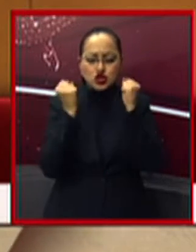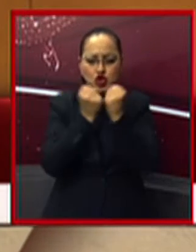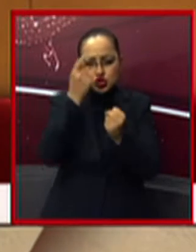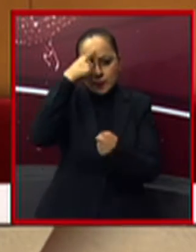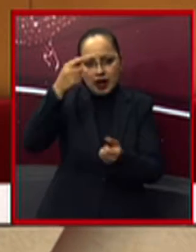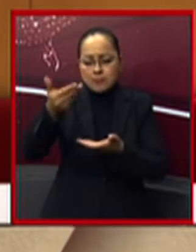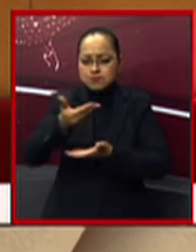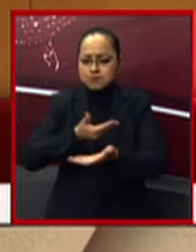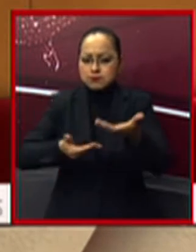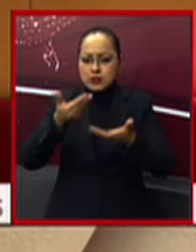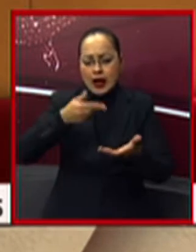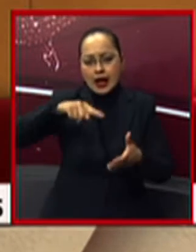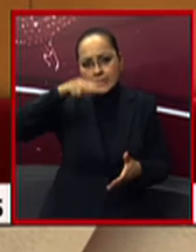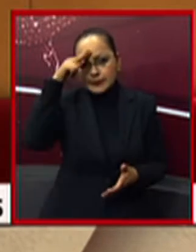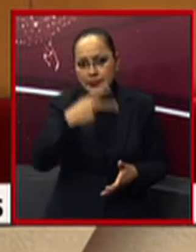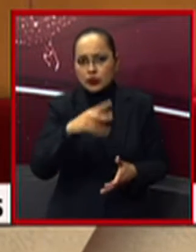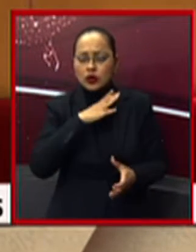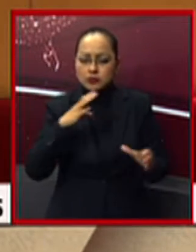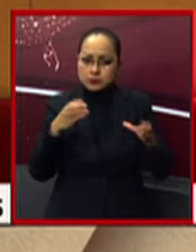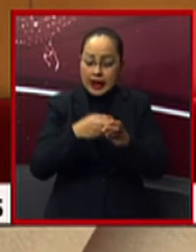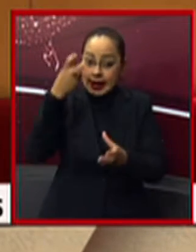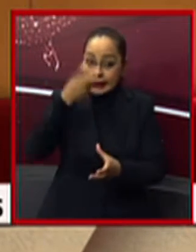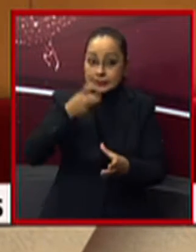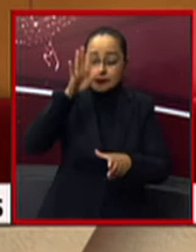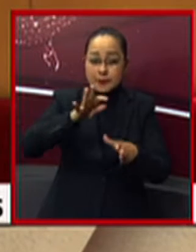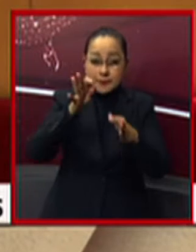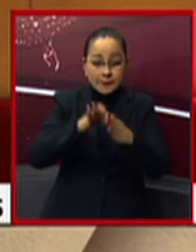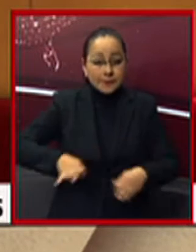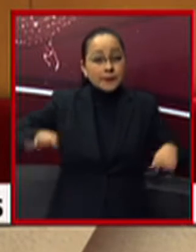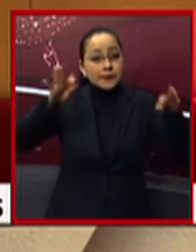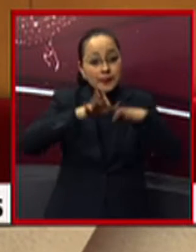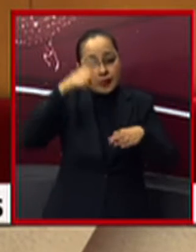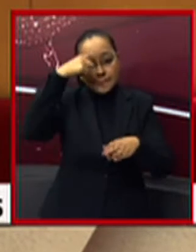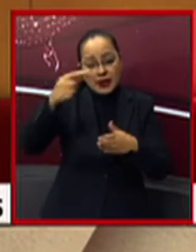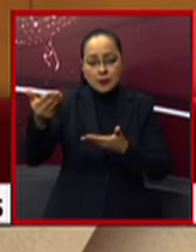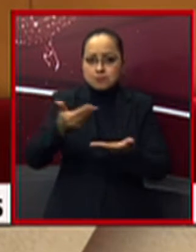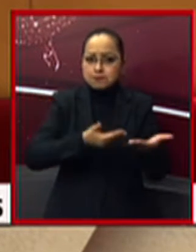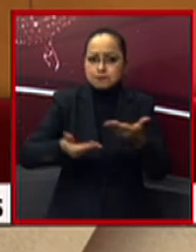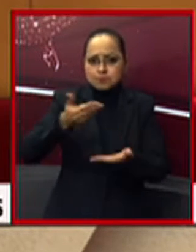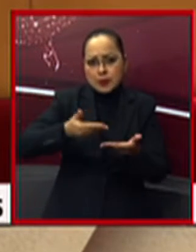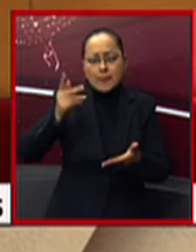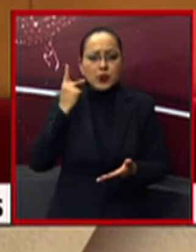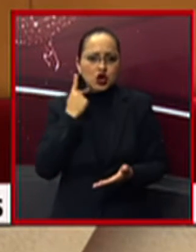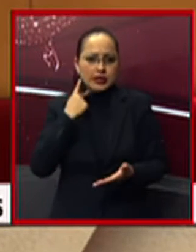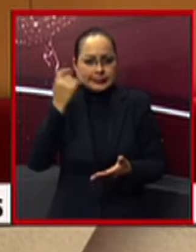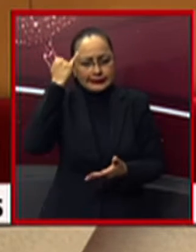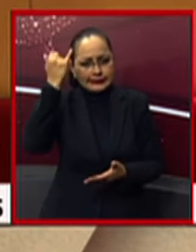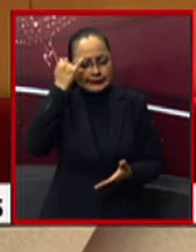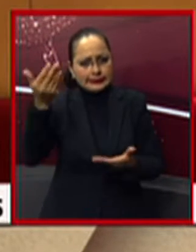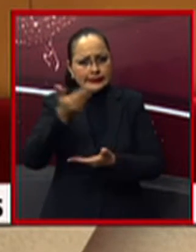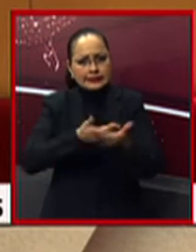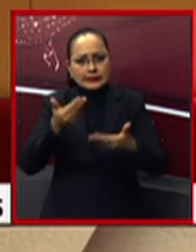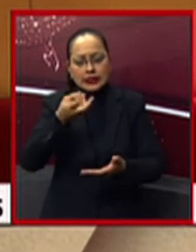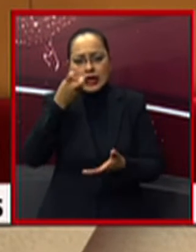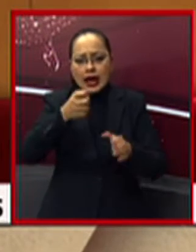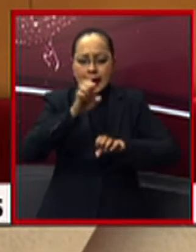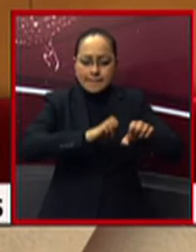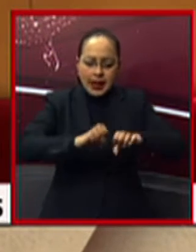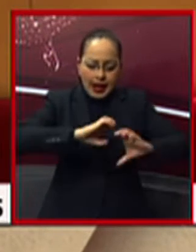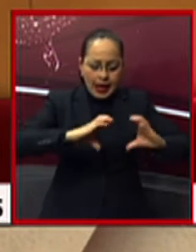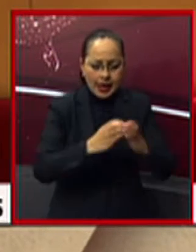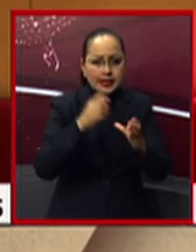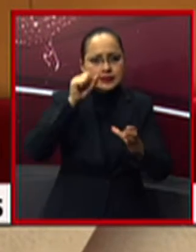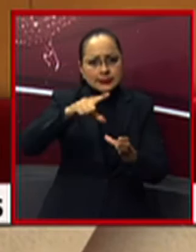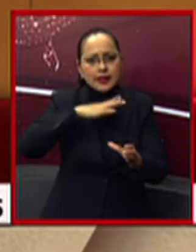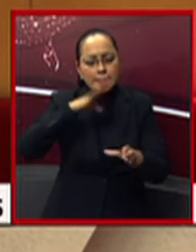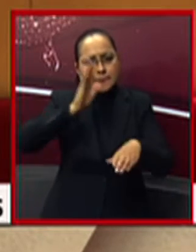de México y sin duda el país más relevante para nuestra política exterior. No solo contamos con una embajada, sino con la red